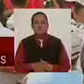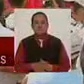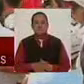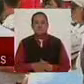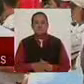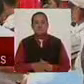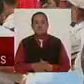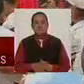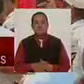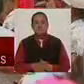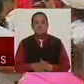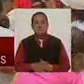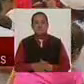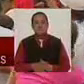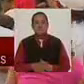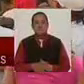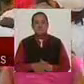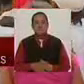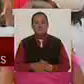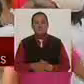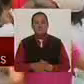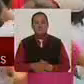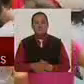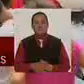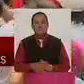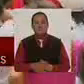Nunkimuhak Sanani, Ula Batimi Munedo.